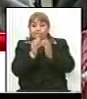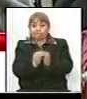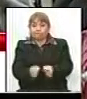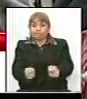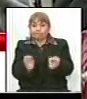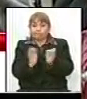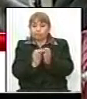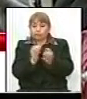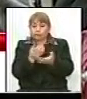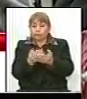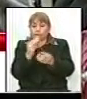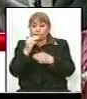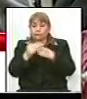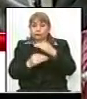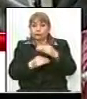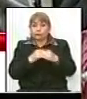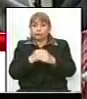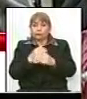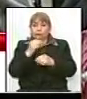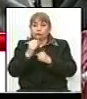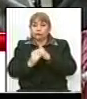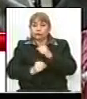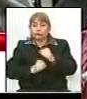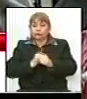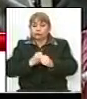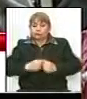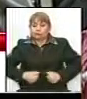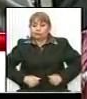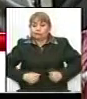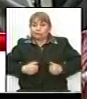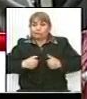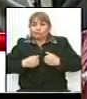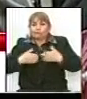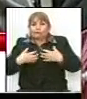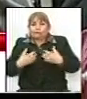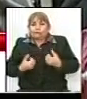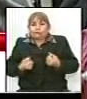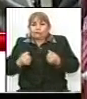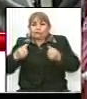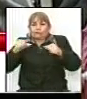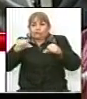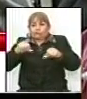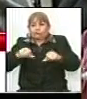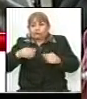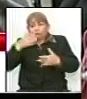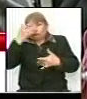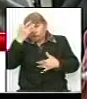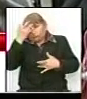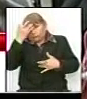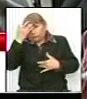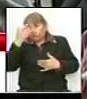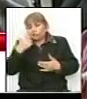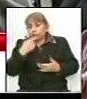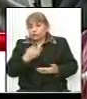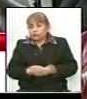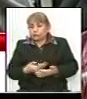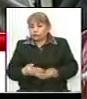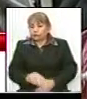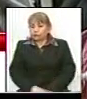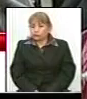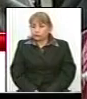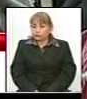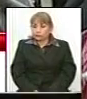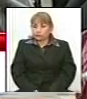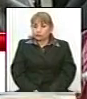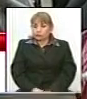que se utiliza a nivel mundial, que son los años de vida saludable perdidos por alguna enfermedad. Es el índice ABISA. El